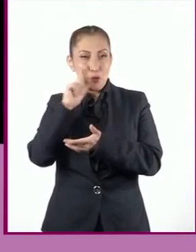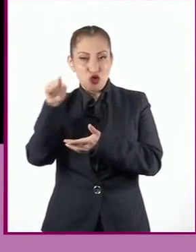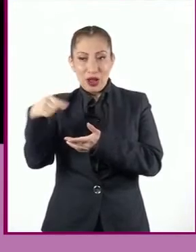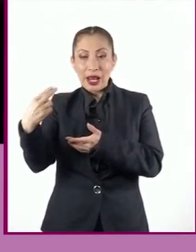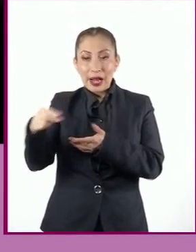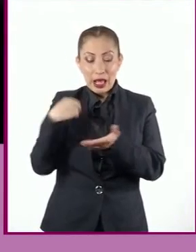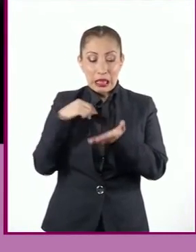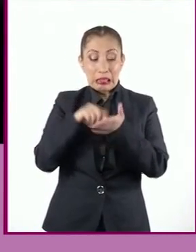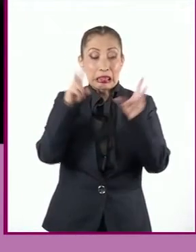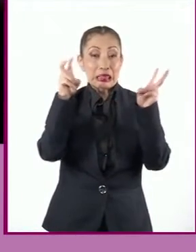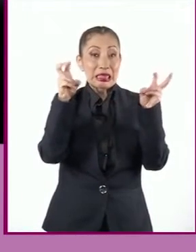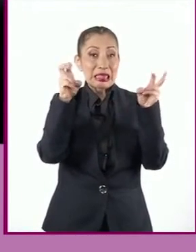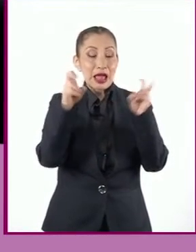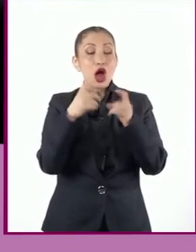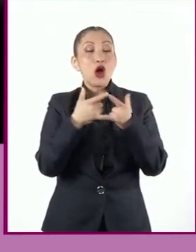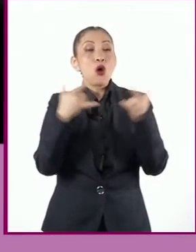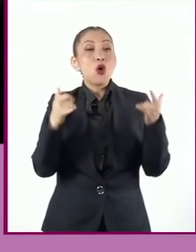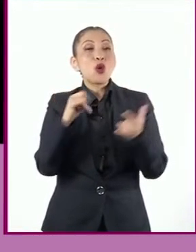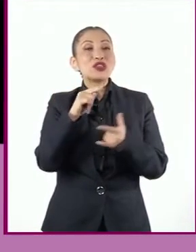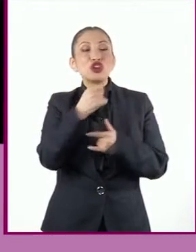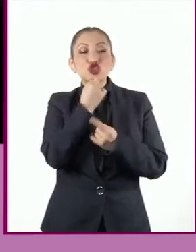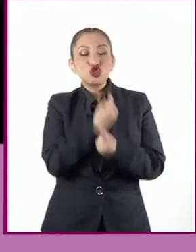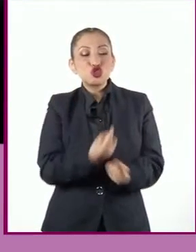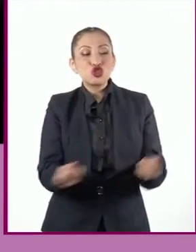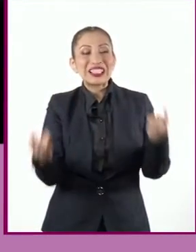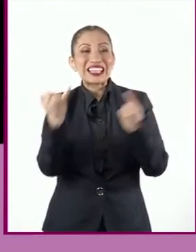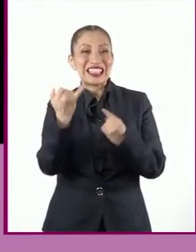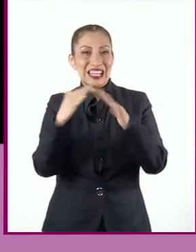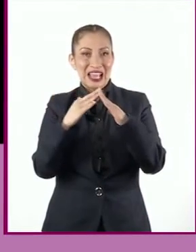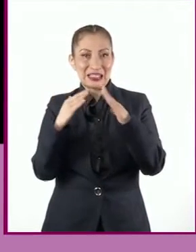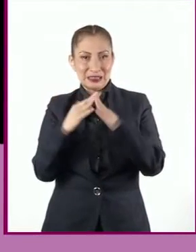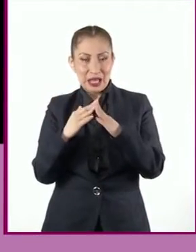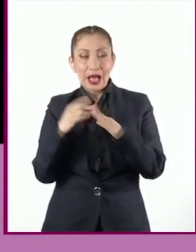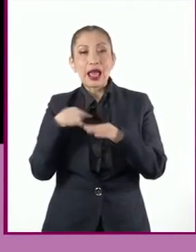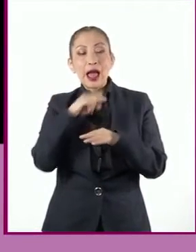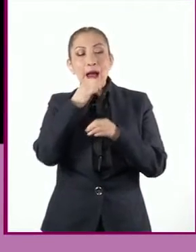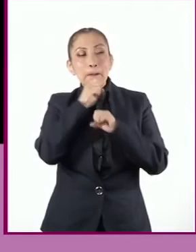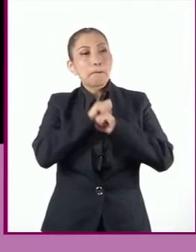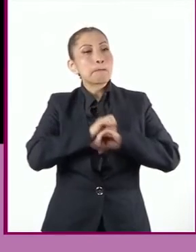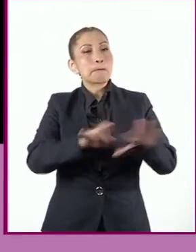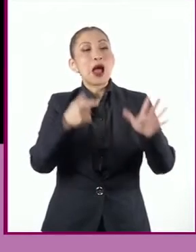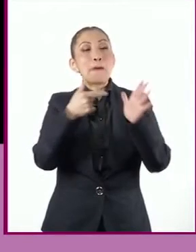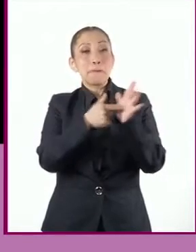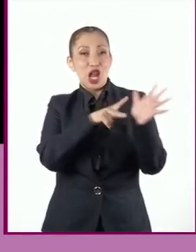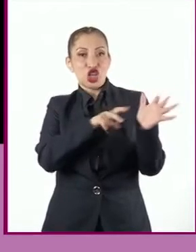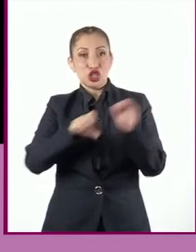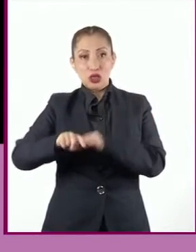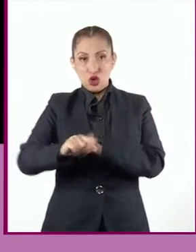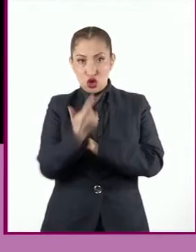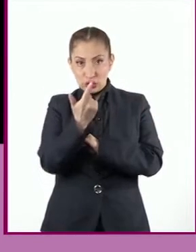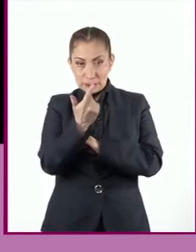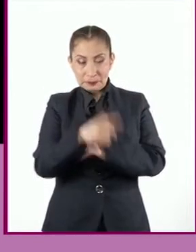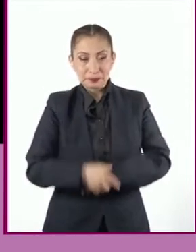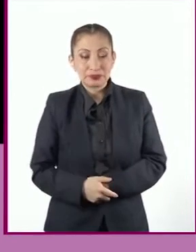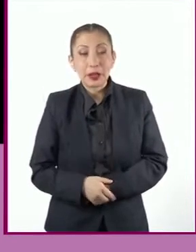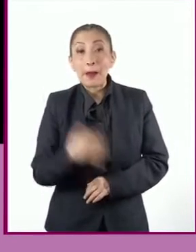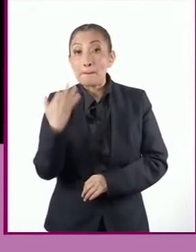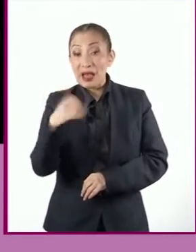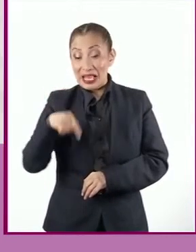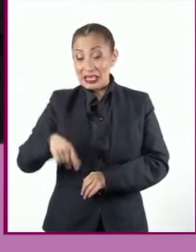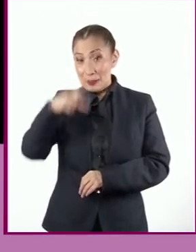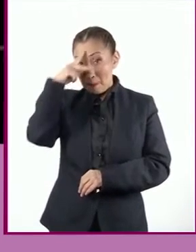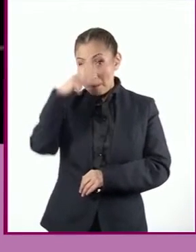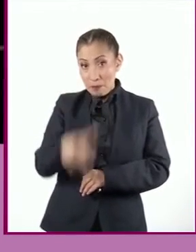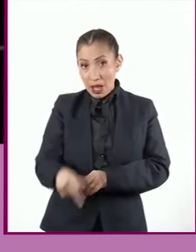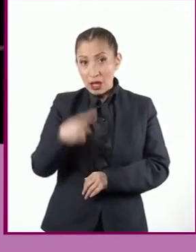en un libro titulado Cuentos infantiles y caseros, que se publicó en el año de 1812, mientras que en